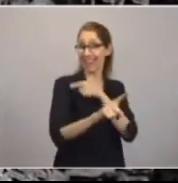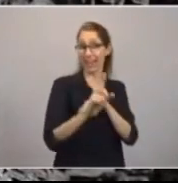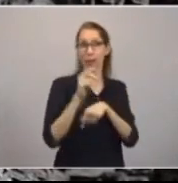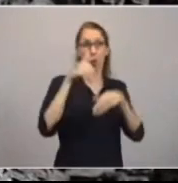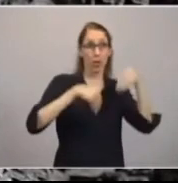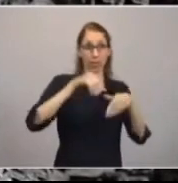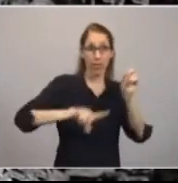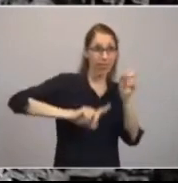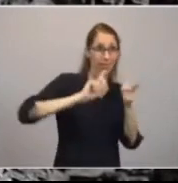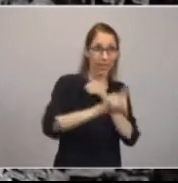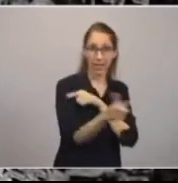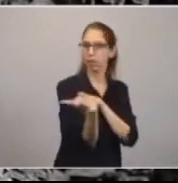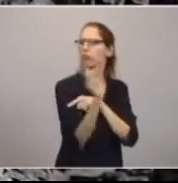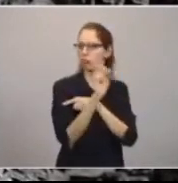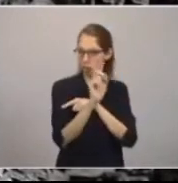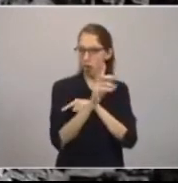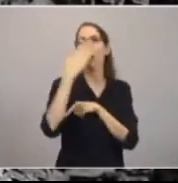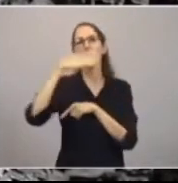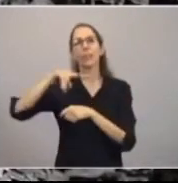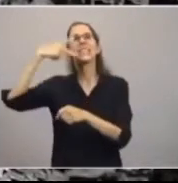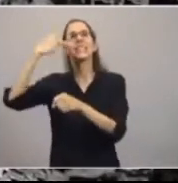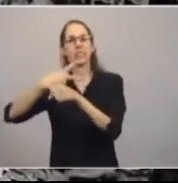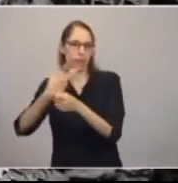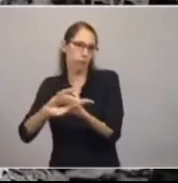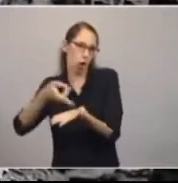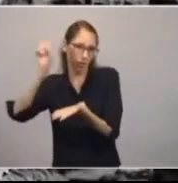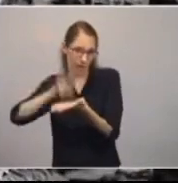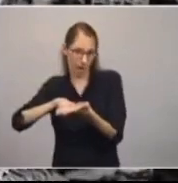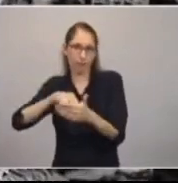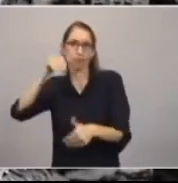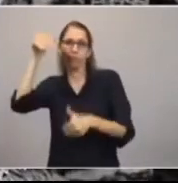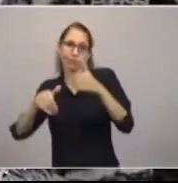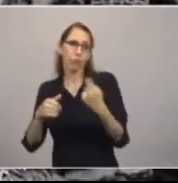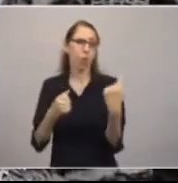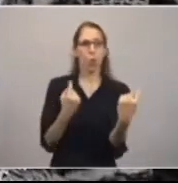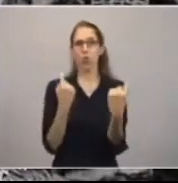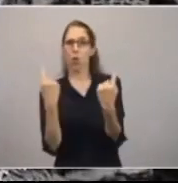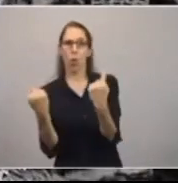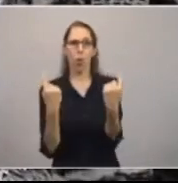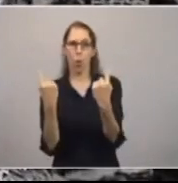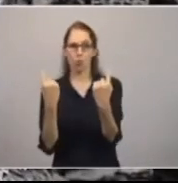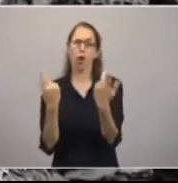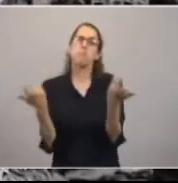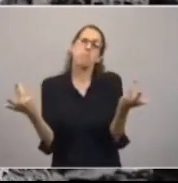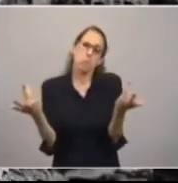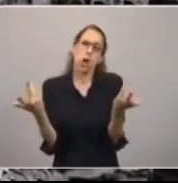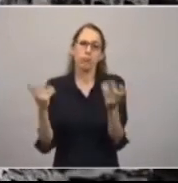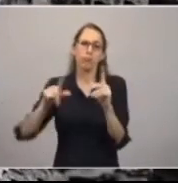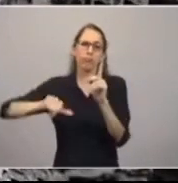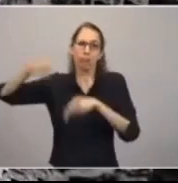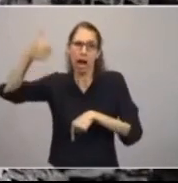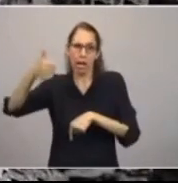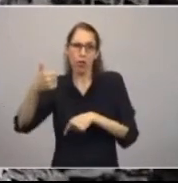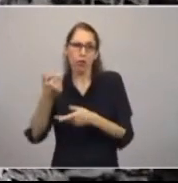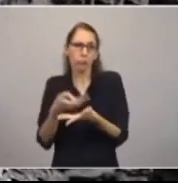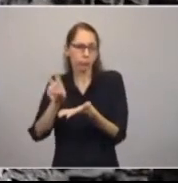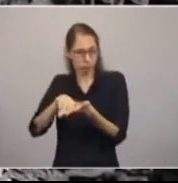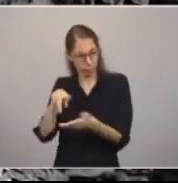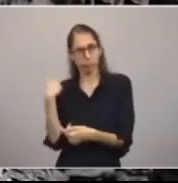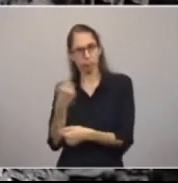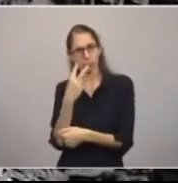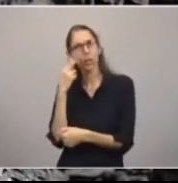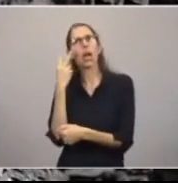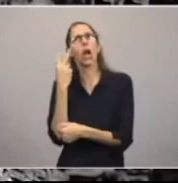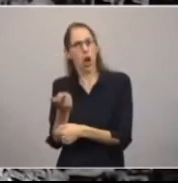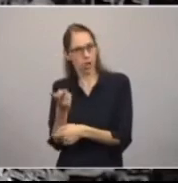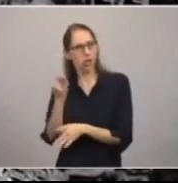vuelta, tiene sus votos y después lo del balotaje, que son votos entre dos opciones, pero evidentemente hay